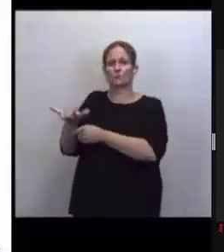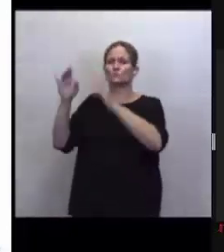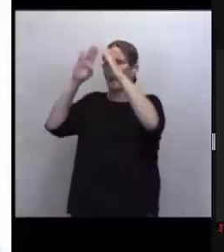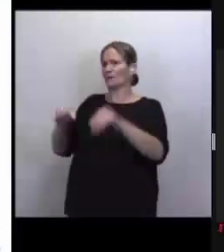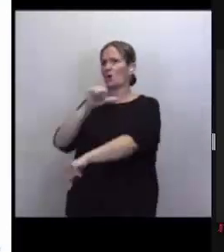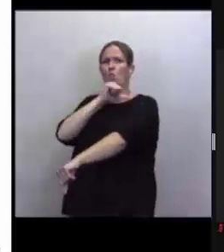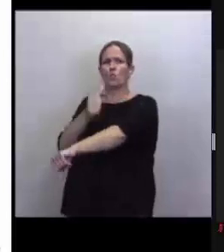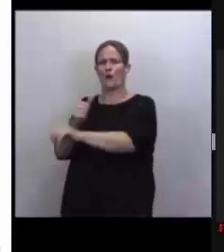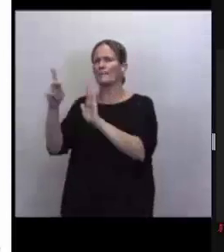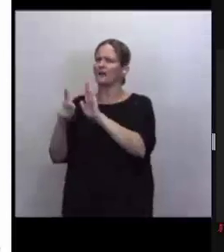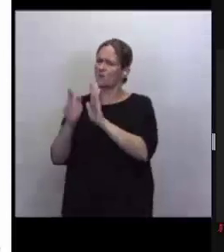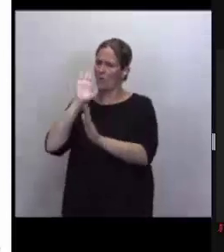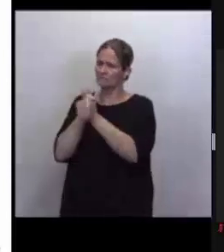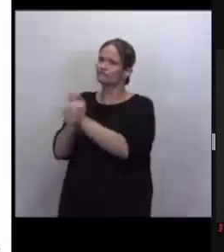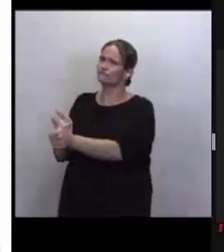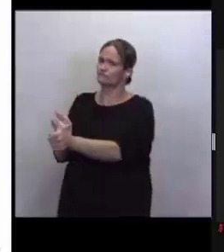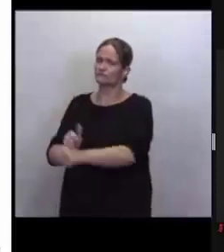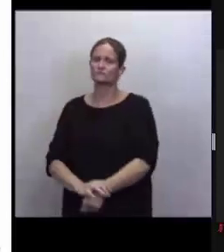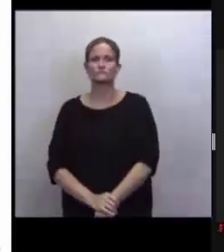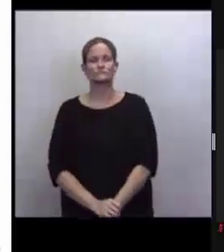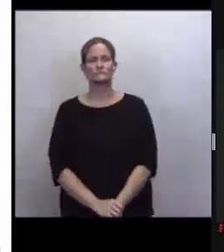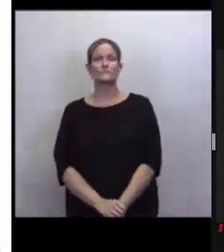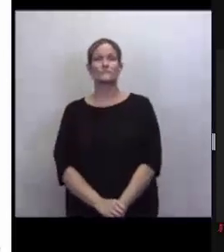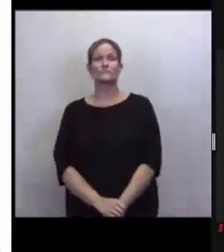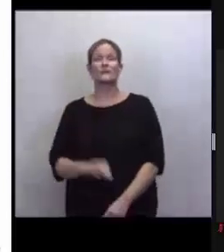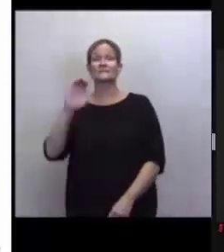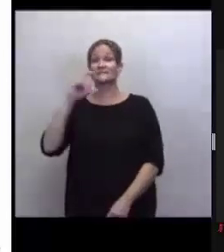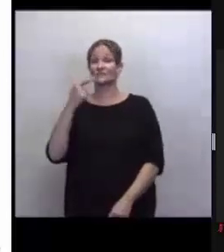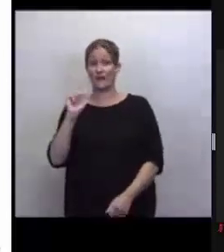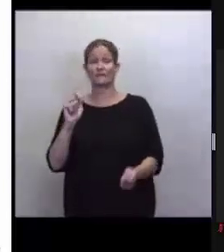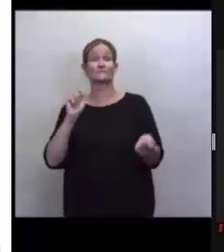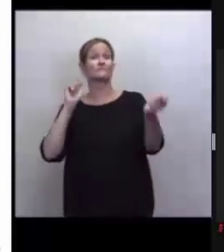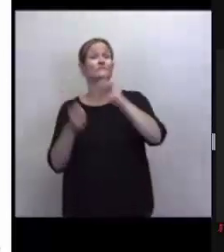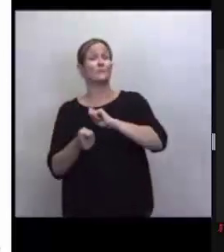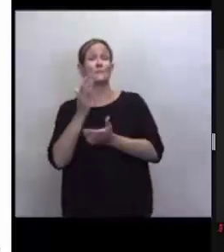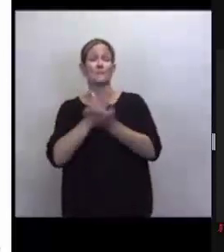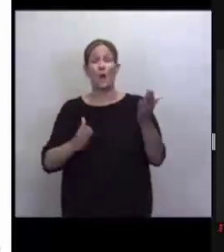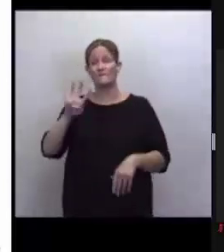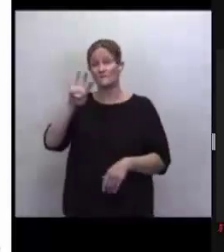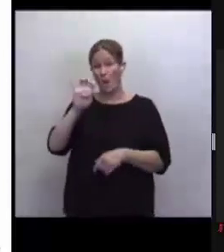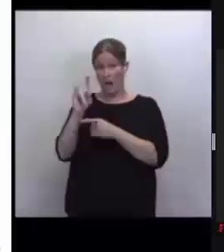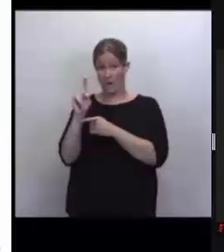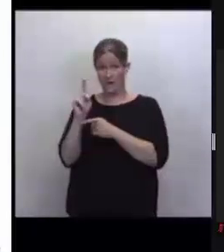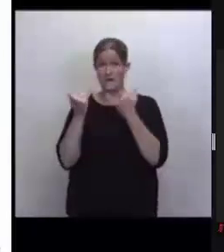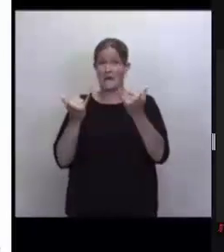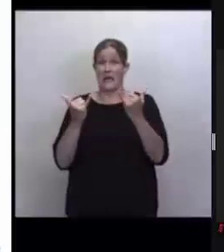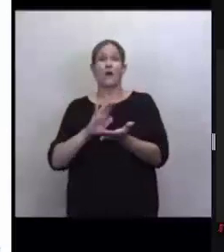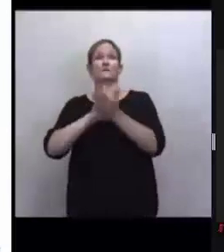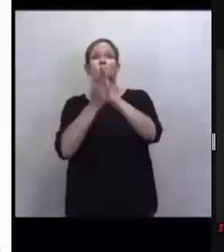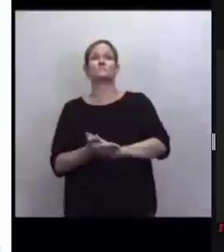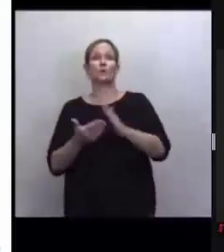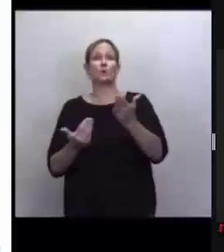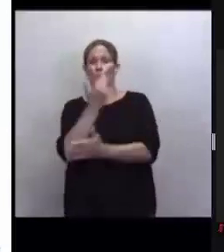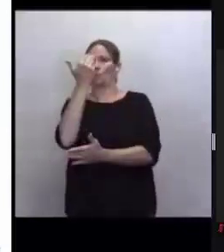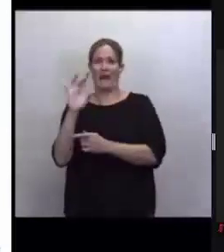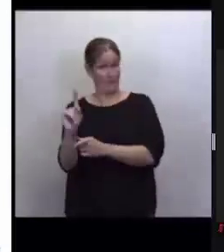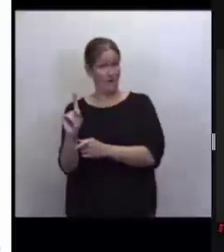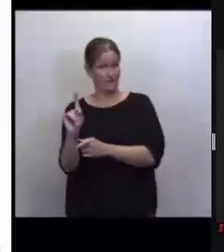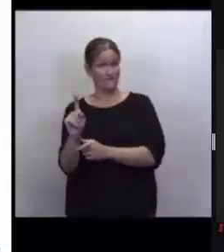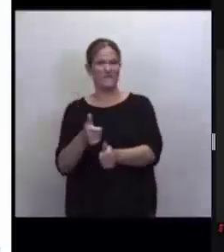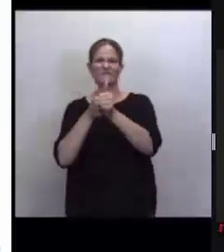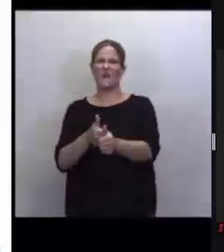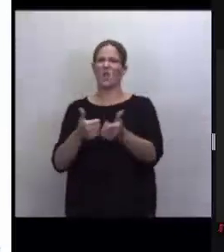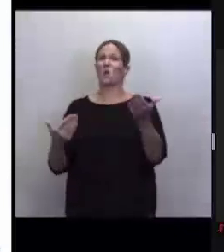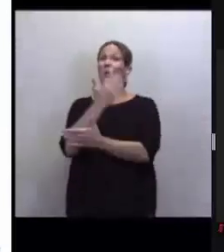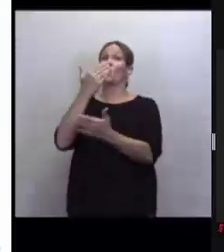el Departamento de Parques, así como con la Autoridad de Vivienda de Syracuse. La red comunitaria reconstruiría